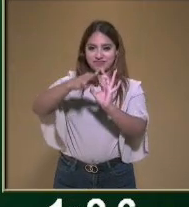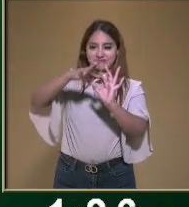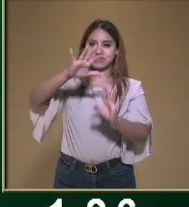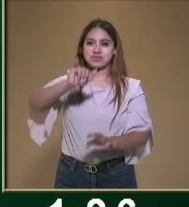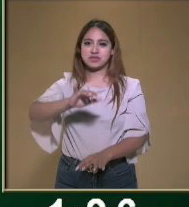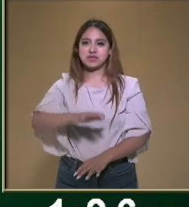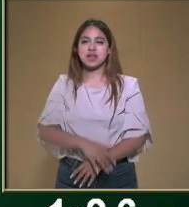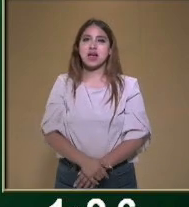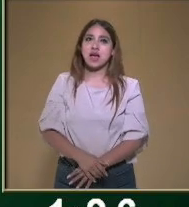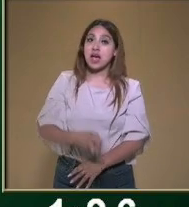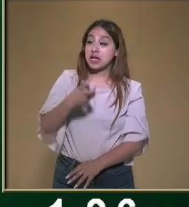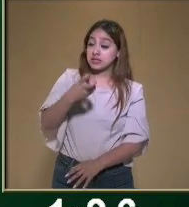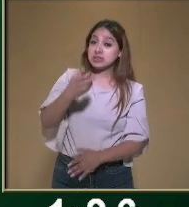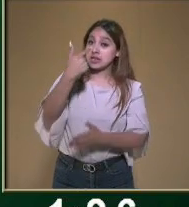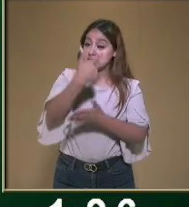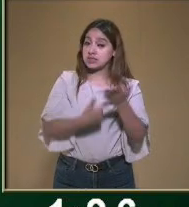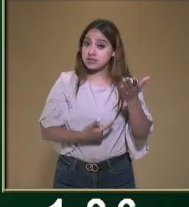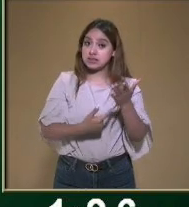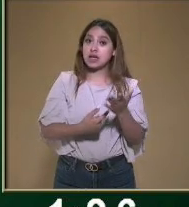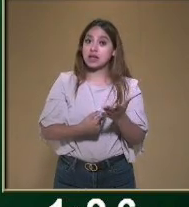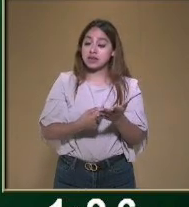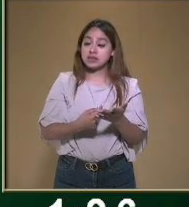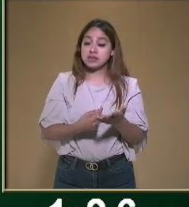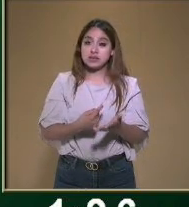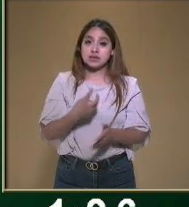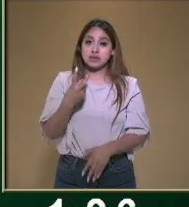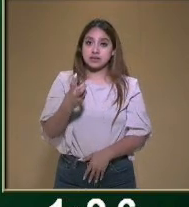vas a escribir la lista de estas